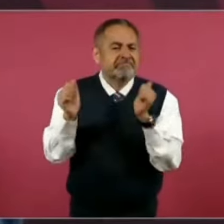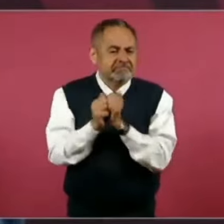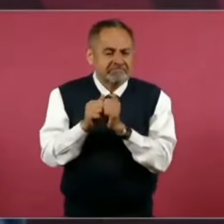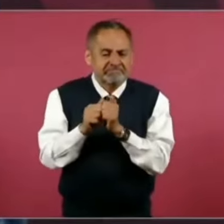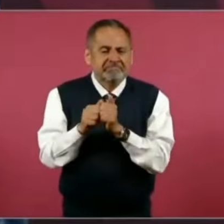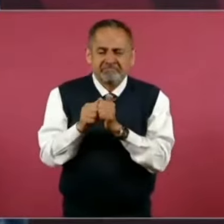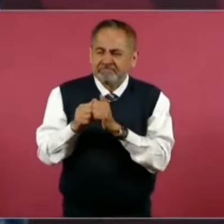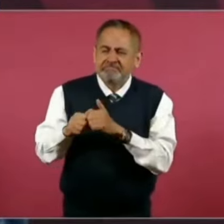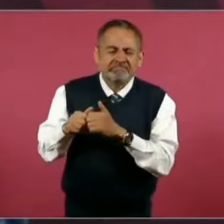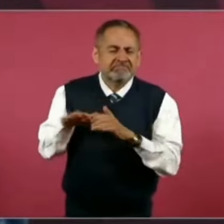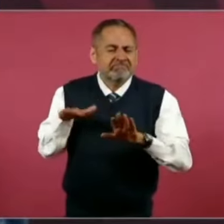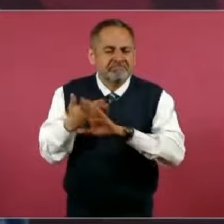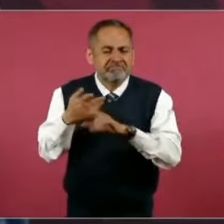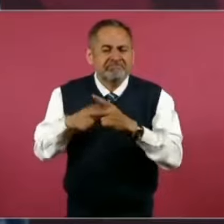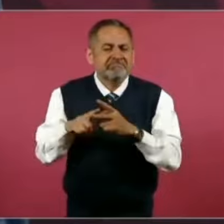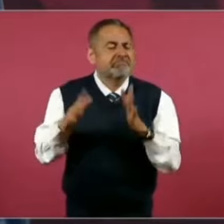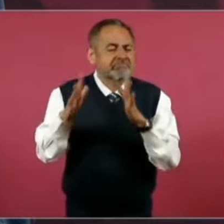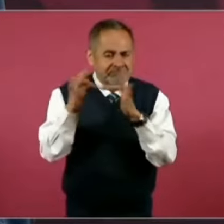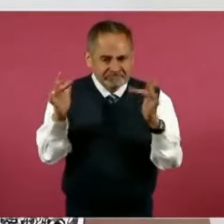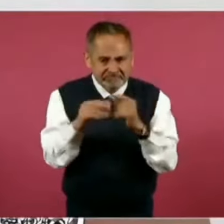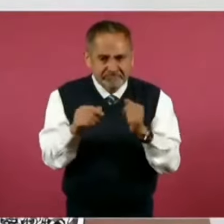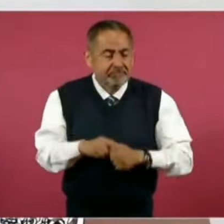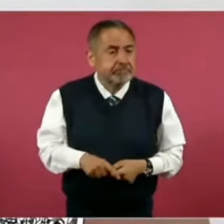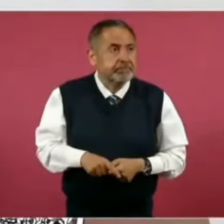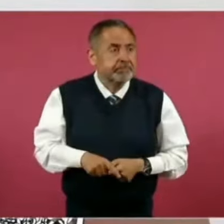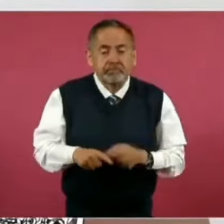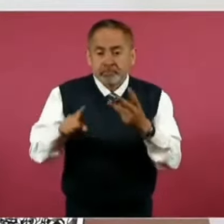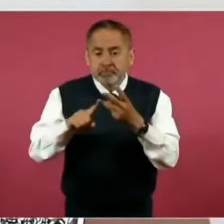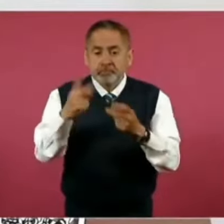2 intervenciones estadounidenses,